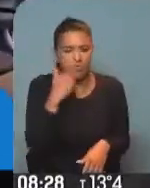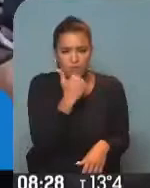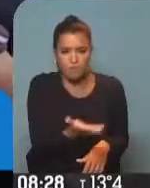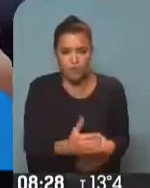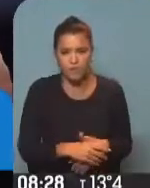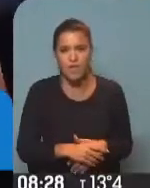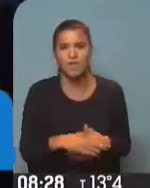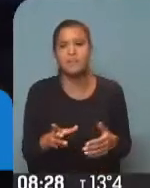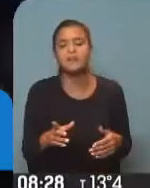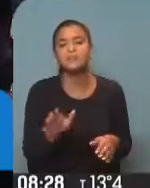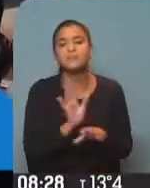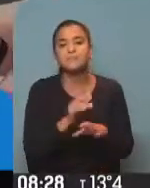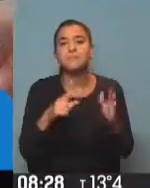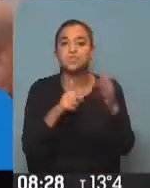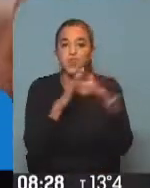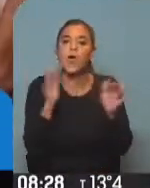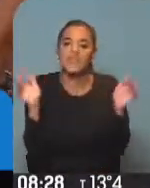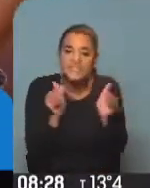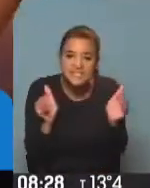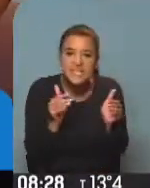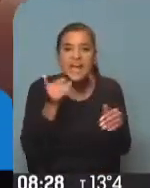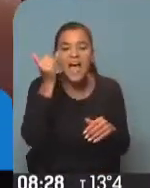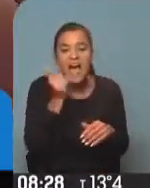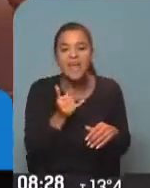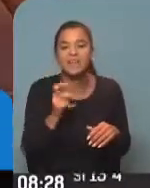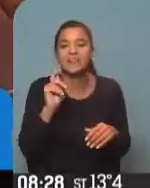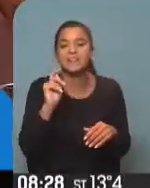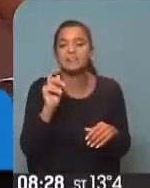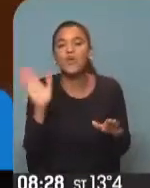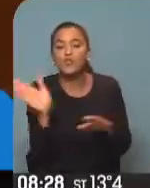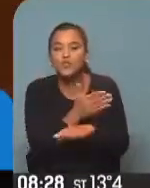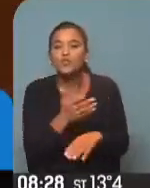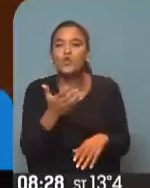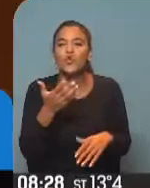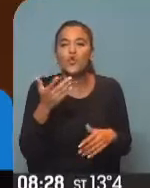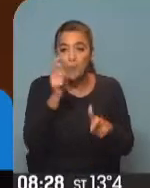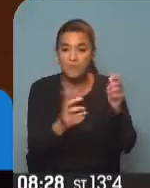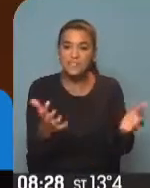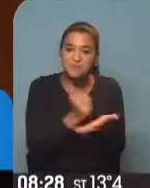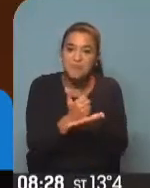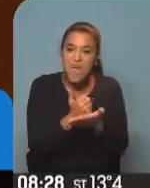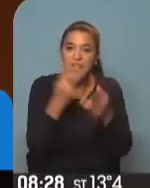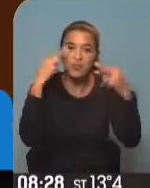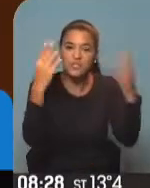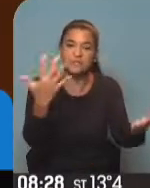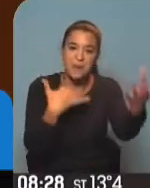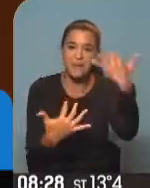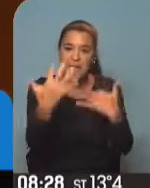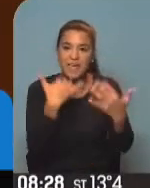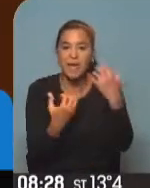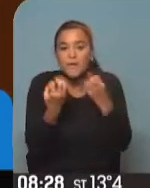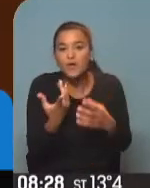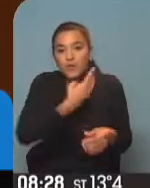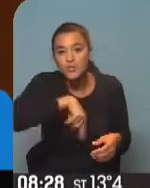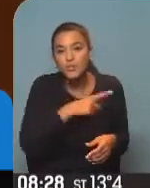no dejamos de ser una ciudad chica hay mucha cordialidad todo el mundo está realmente esperando que el turista venga porque nosotros sabemos